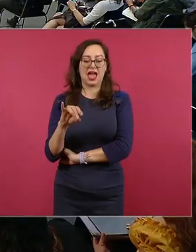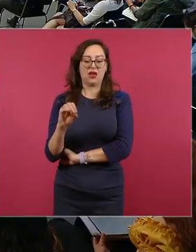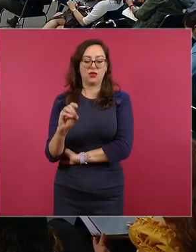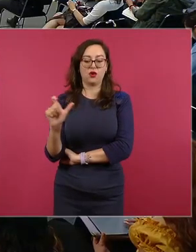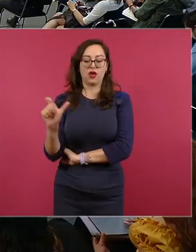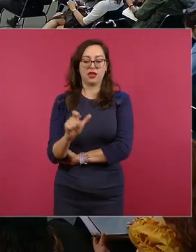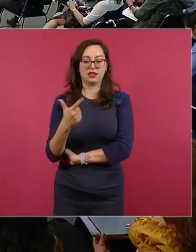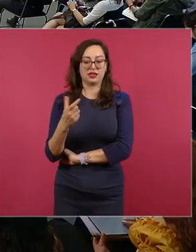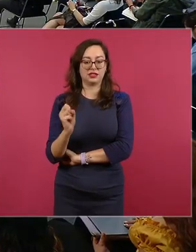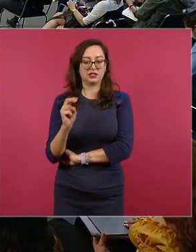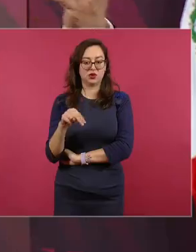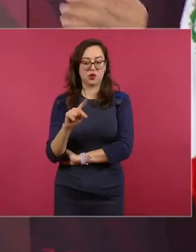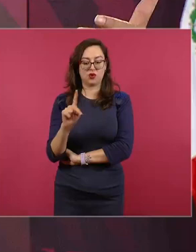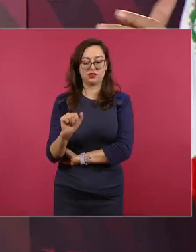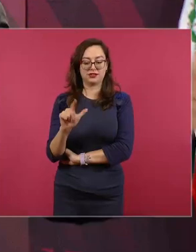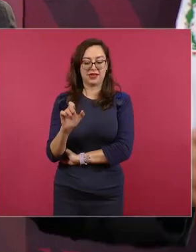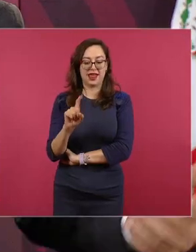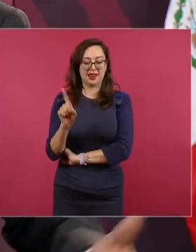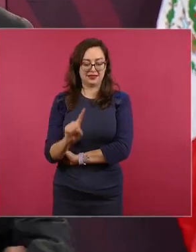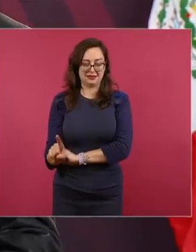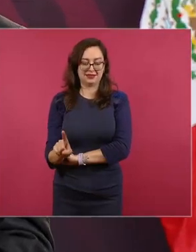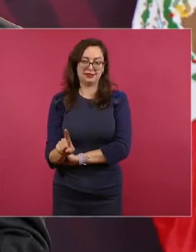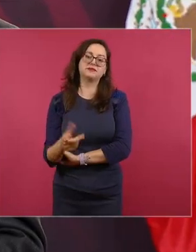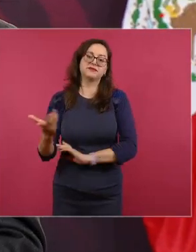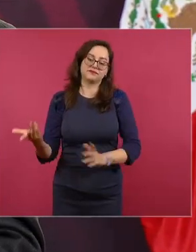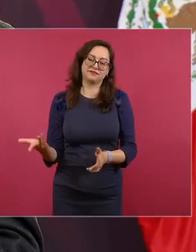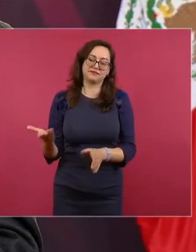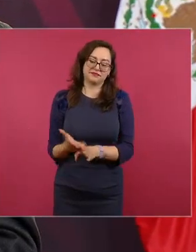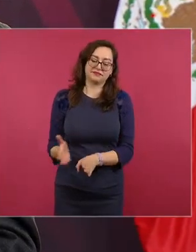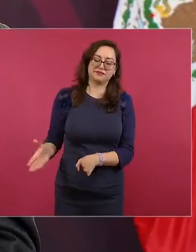anterior, ya venía de tiempo atrás